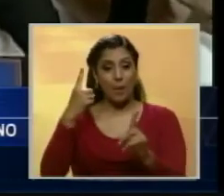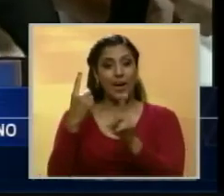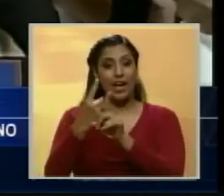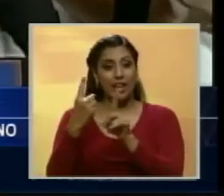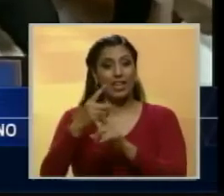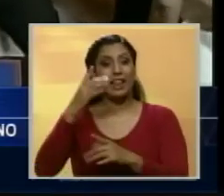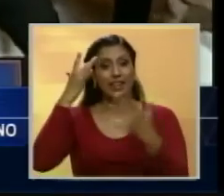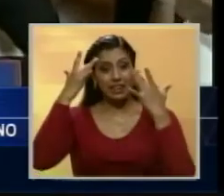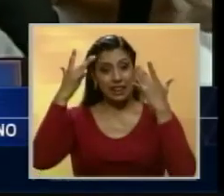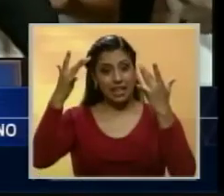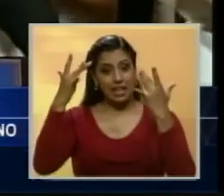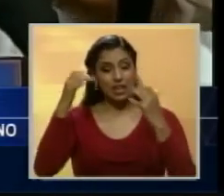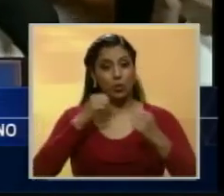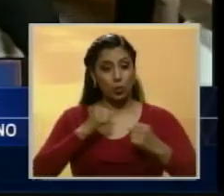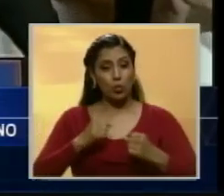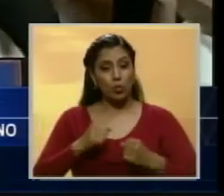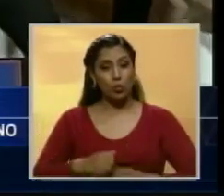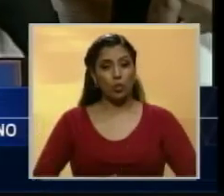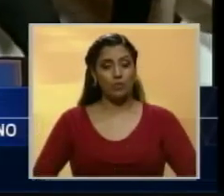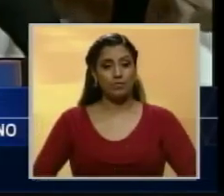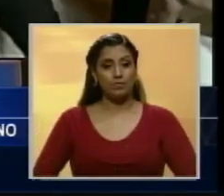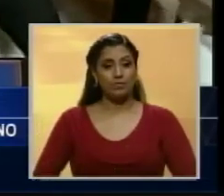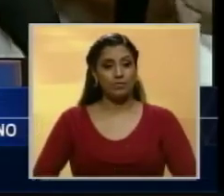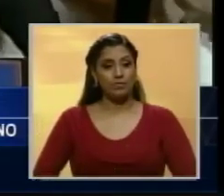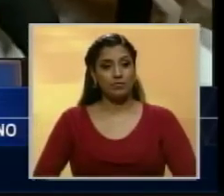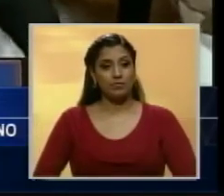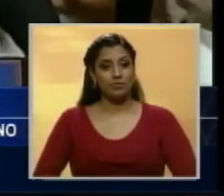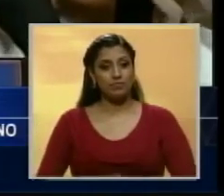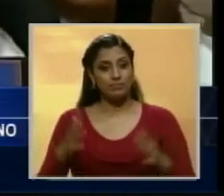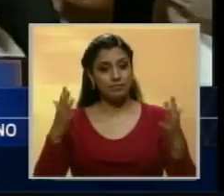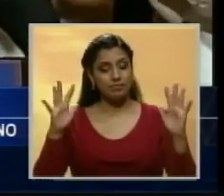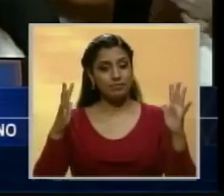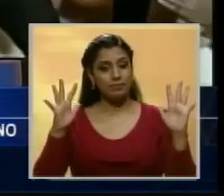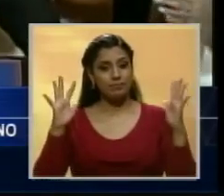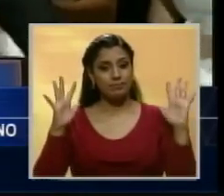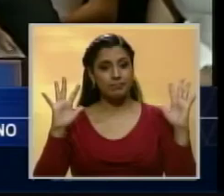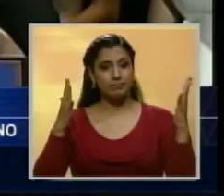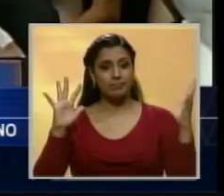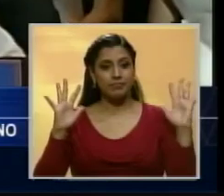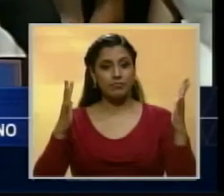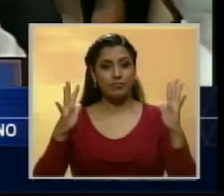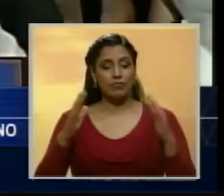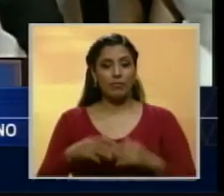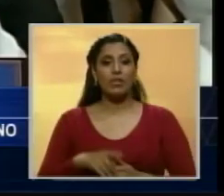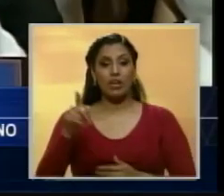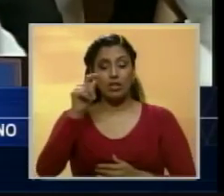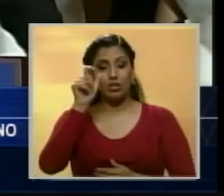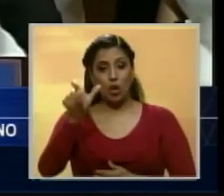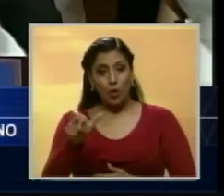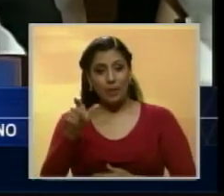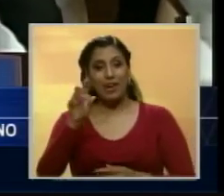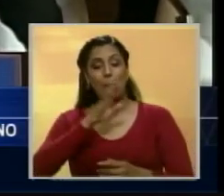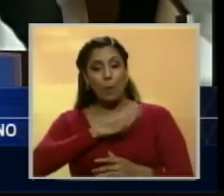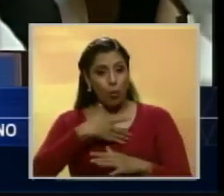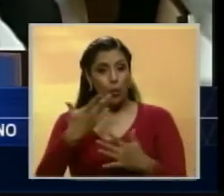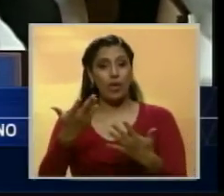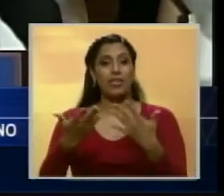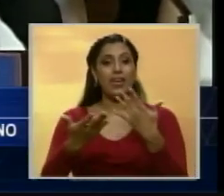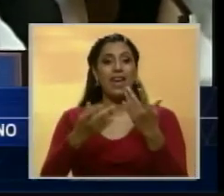combatiente inteligente y duro. Y él